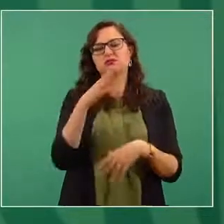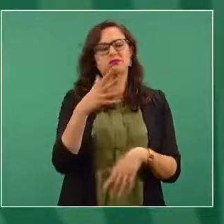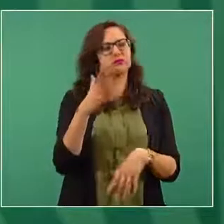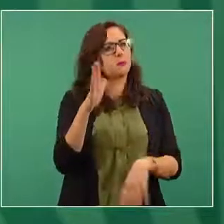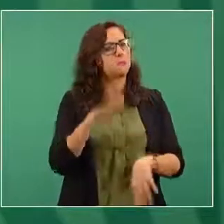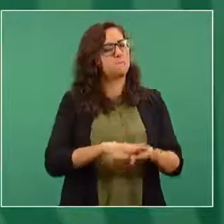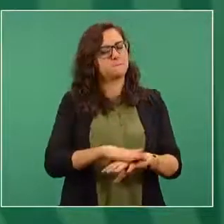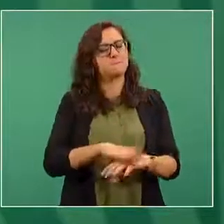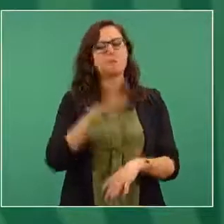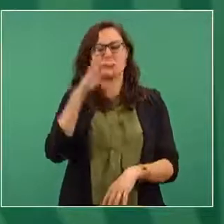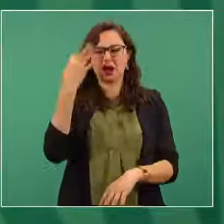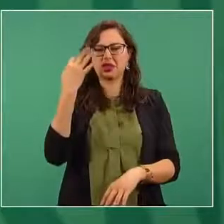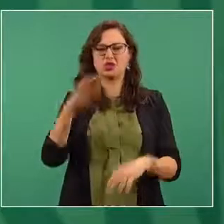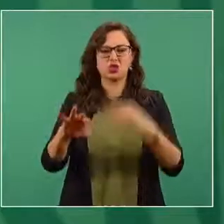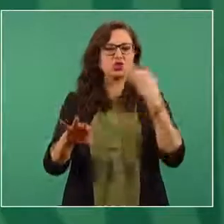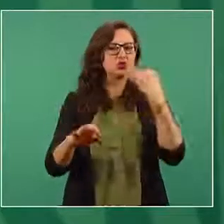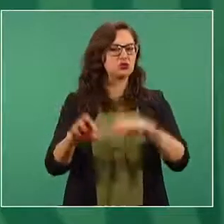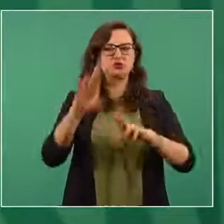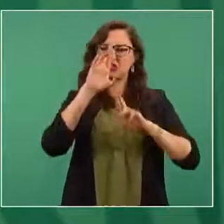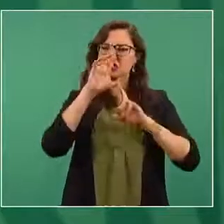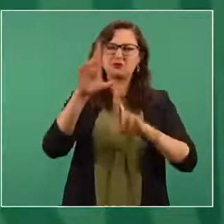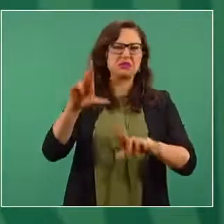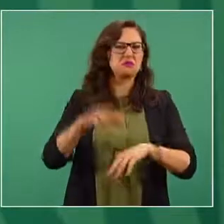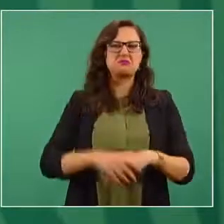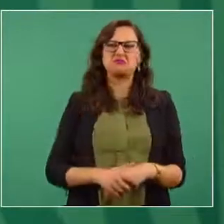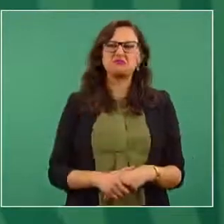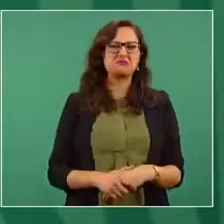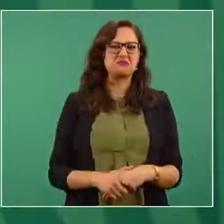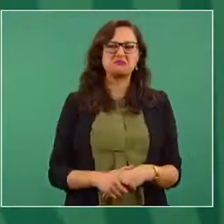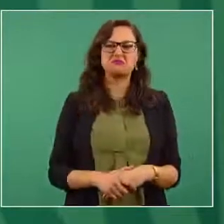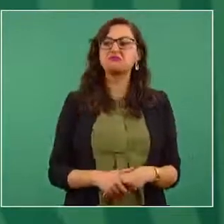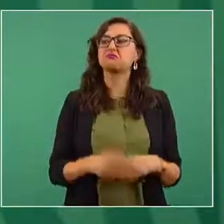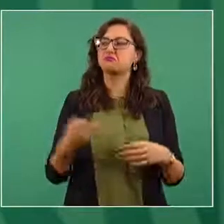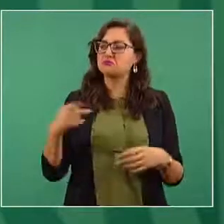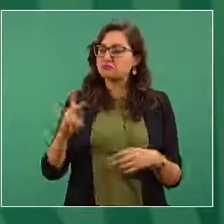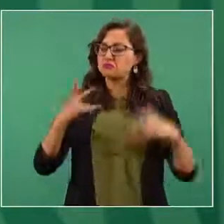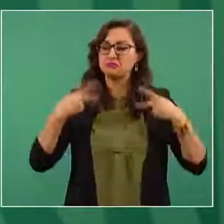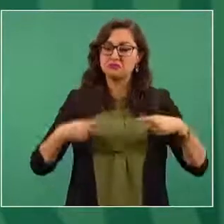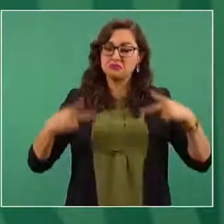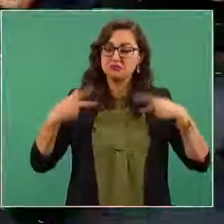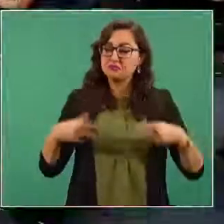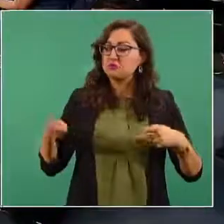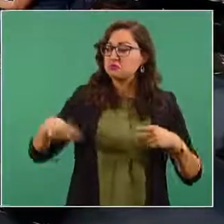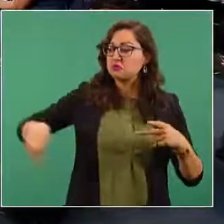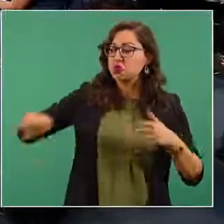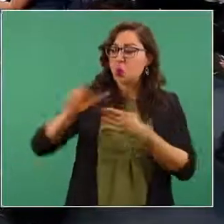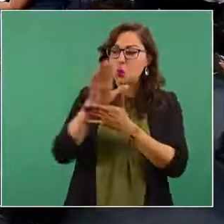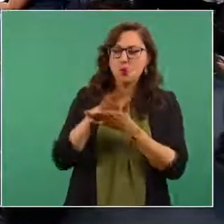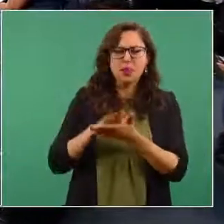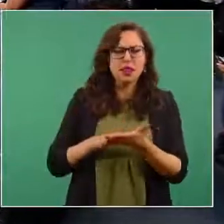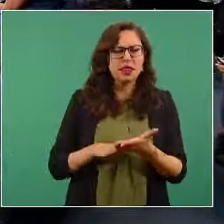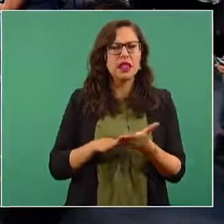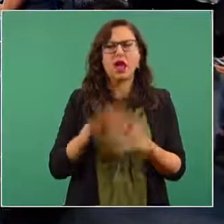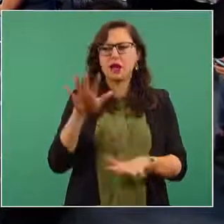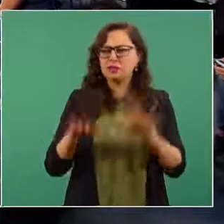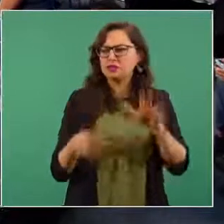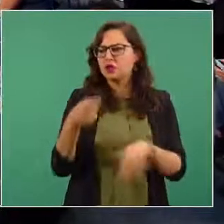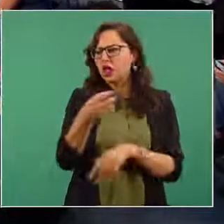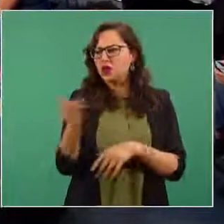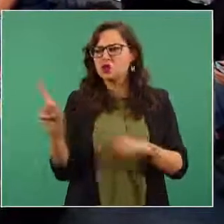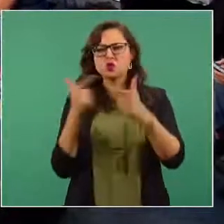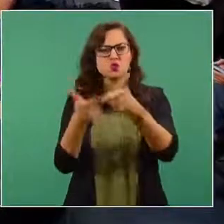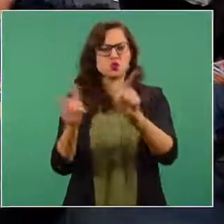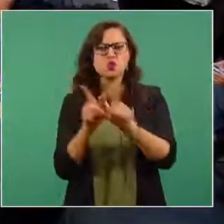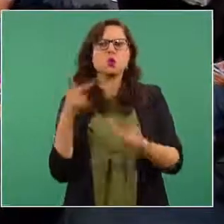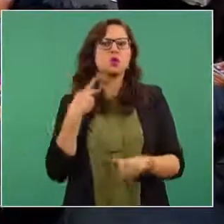son más irrespetuosos. Pero abajo, aunque estén en otros partidos, la